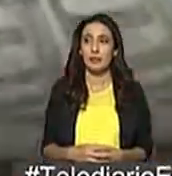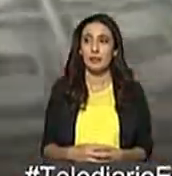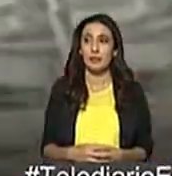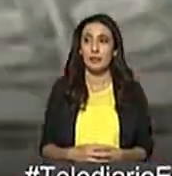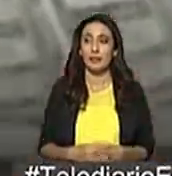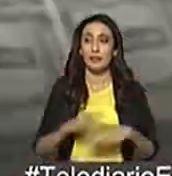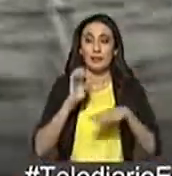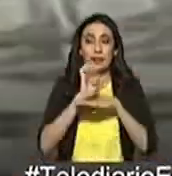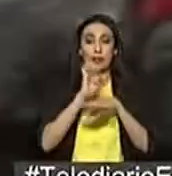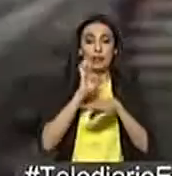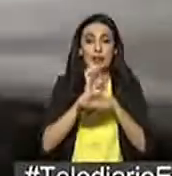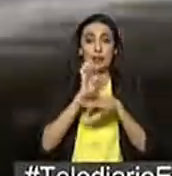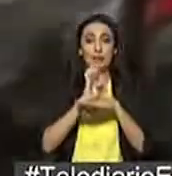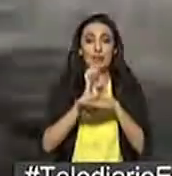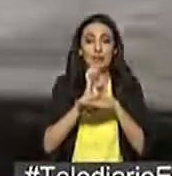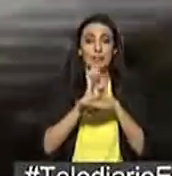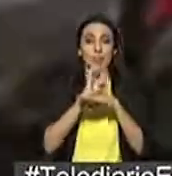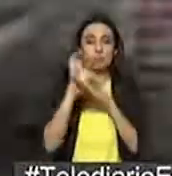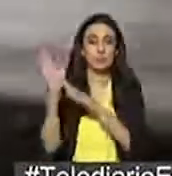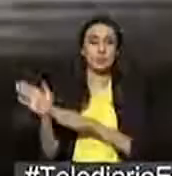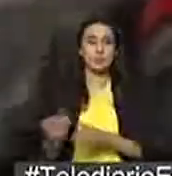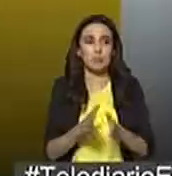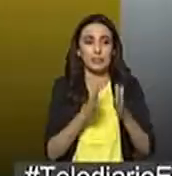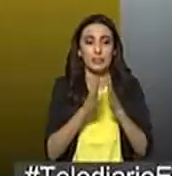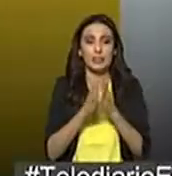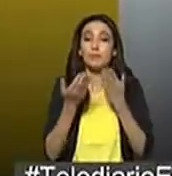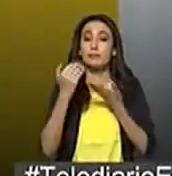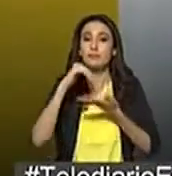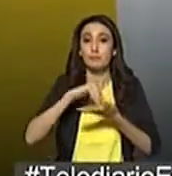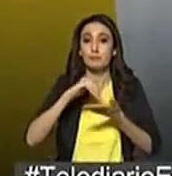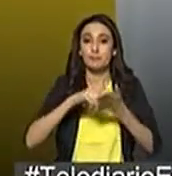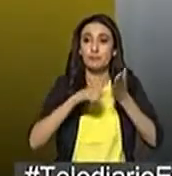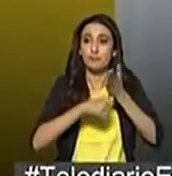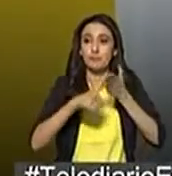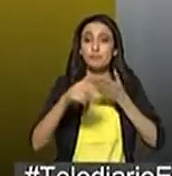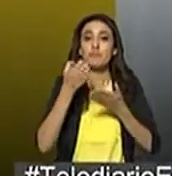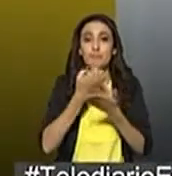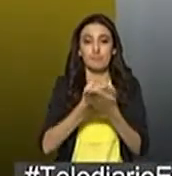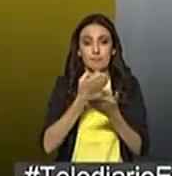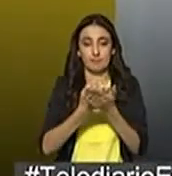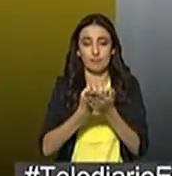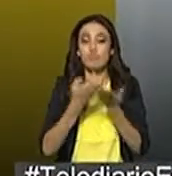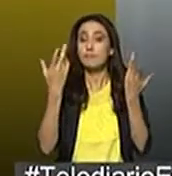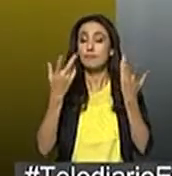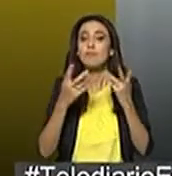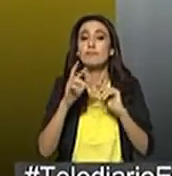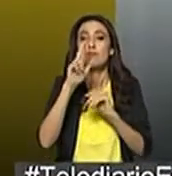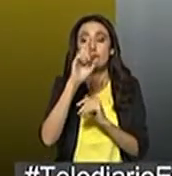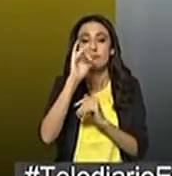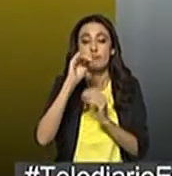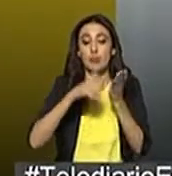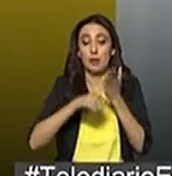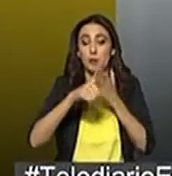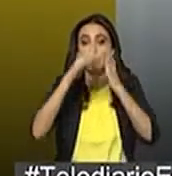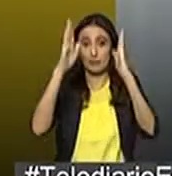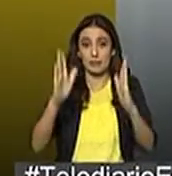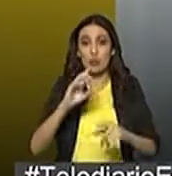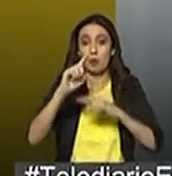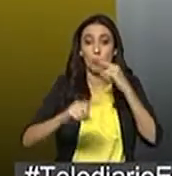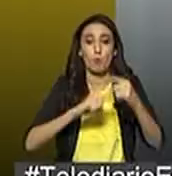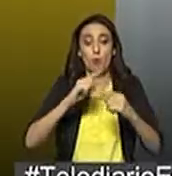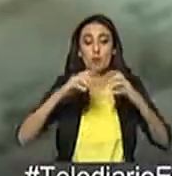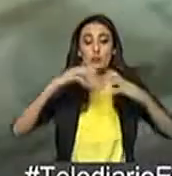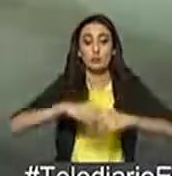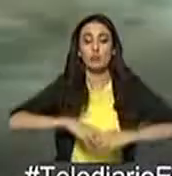Ecuador enfrenta un déficit de carácter crónico. Así lo calificó el ministro de Economía y Finanzas, Richard Martínez, al referirse al